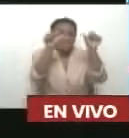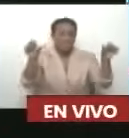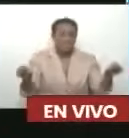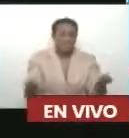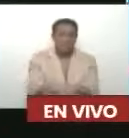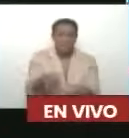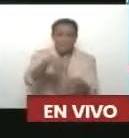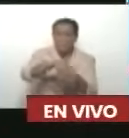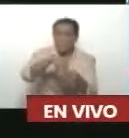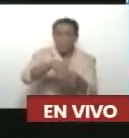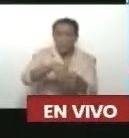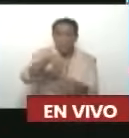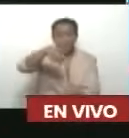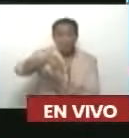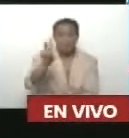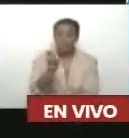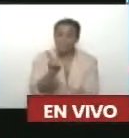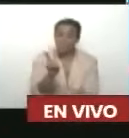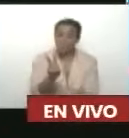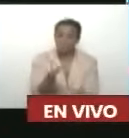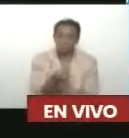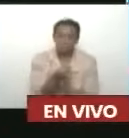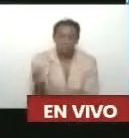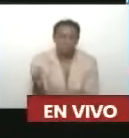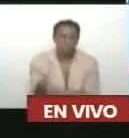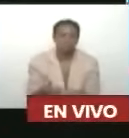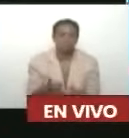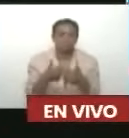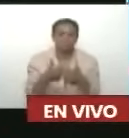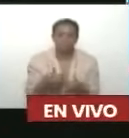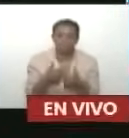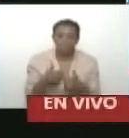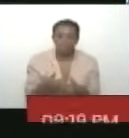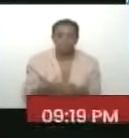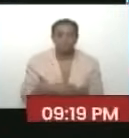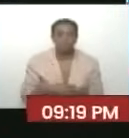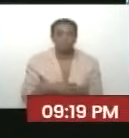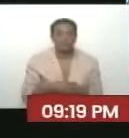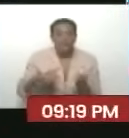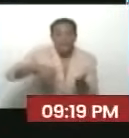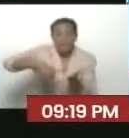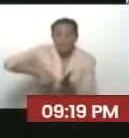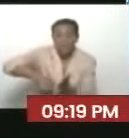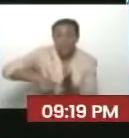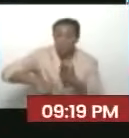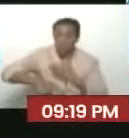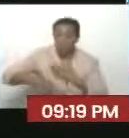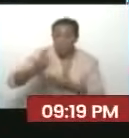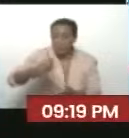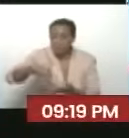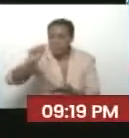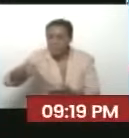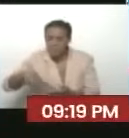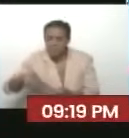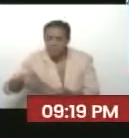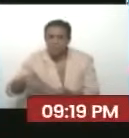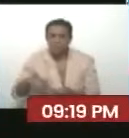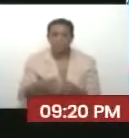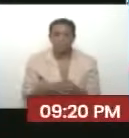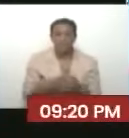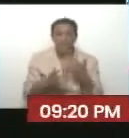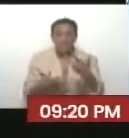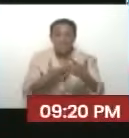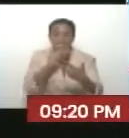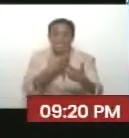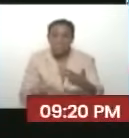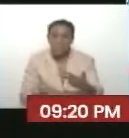de votación de Venezuela. Aquí está mi huella. Y mi firma y mi huella, el 3 de